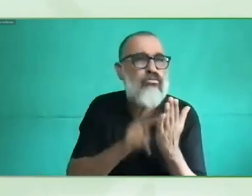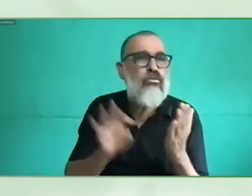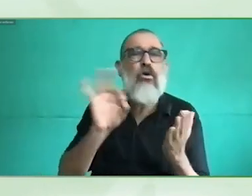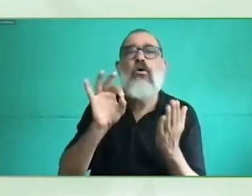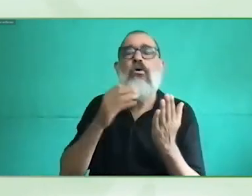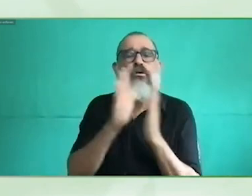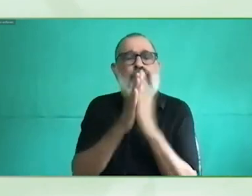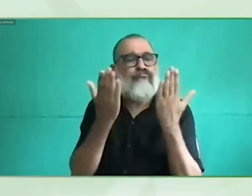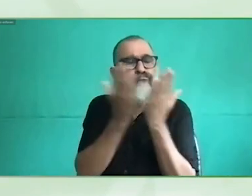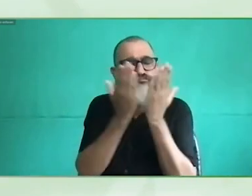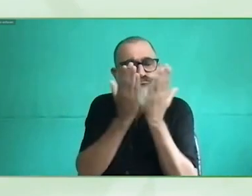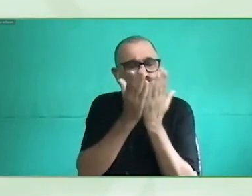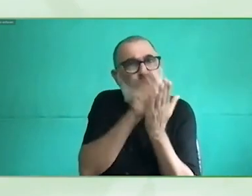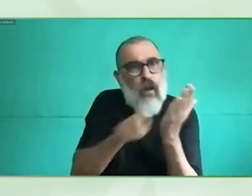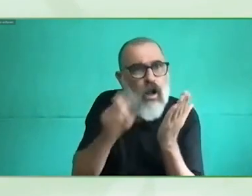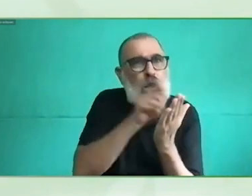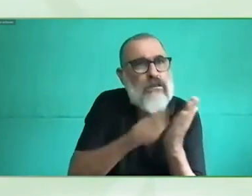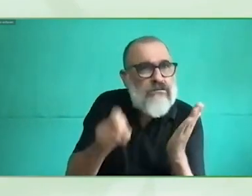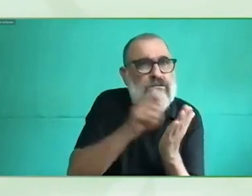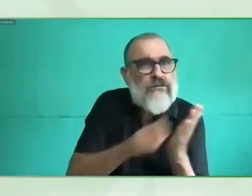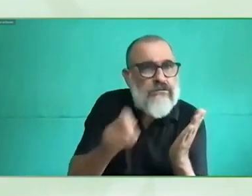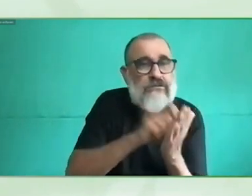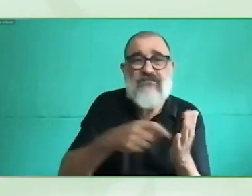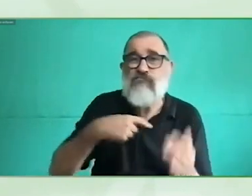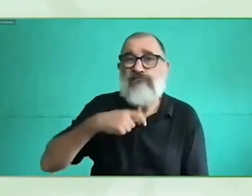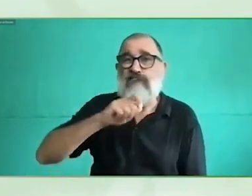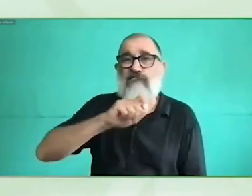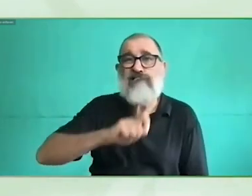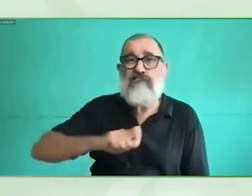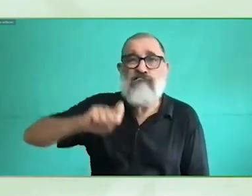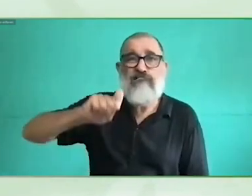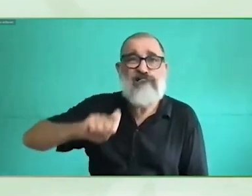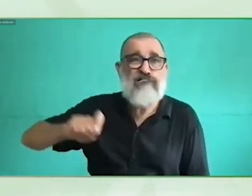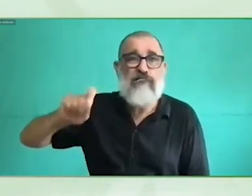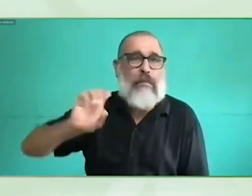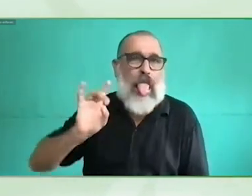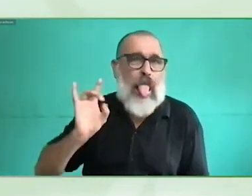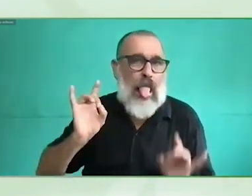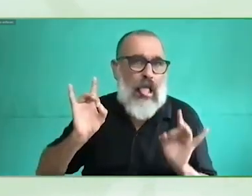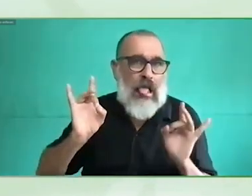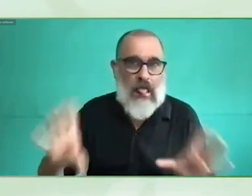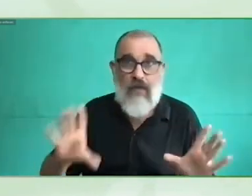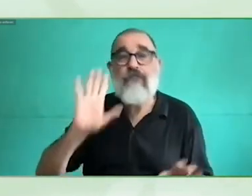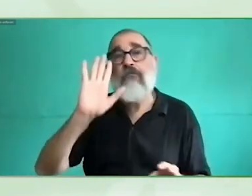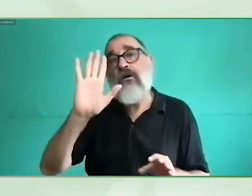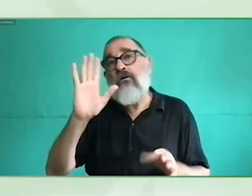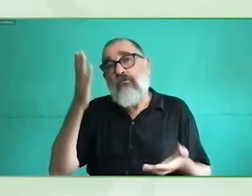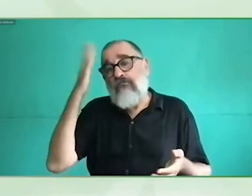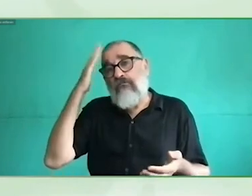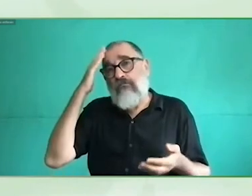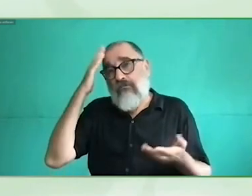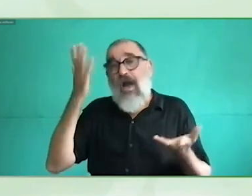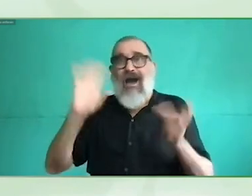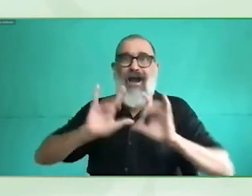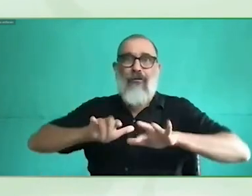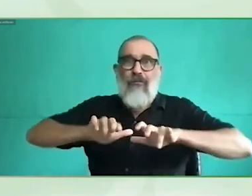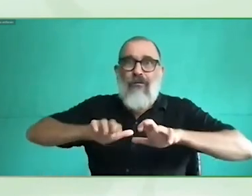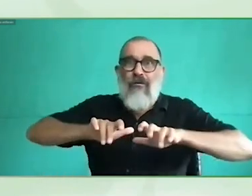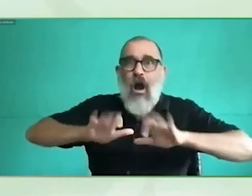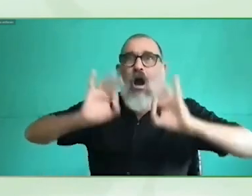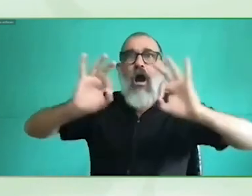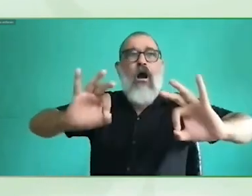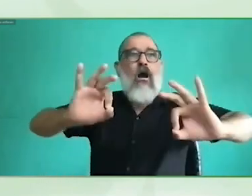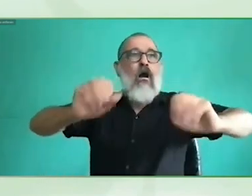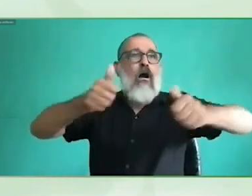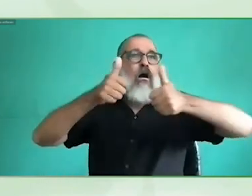pero claro llega la computadora y la computadora ahora hace más fácil las cosas sin embargo si no tienes el dinero para